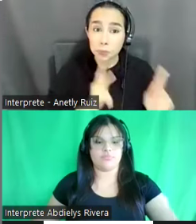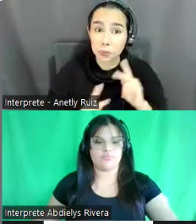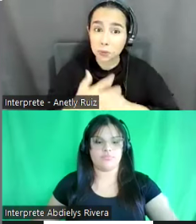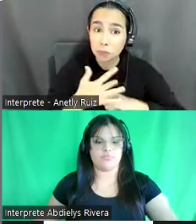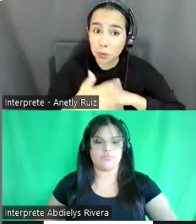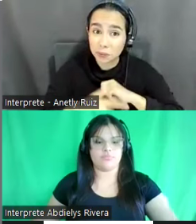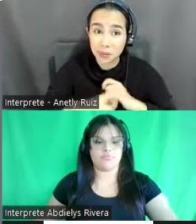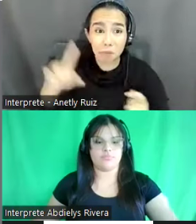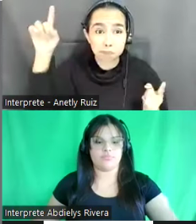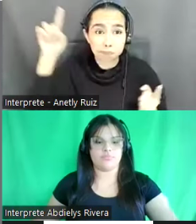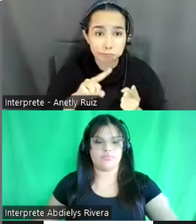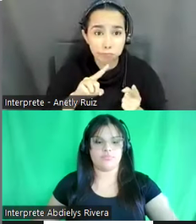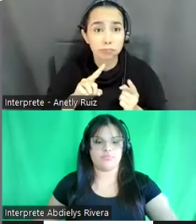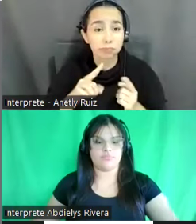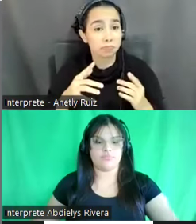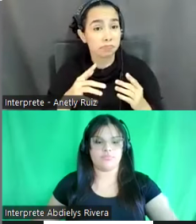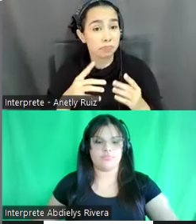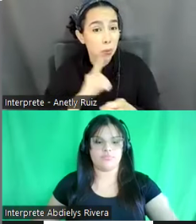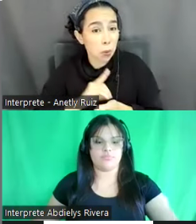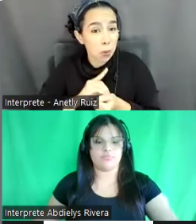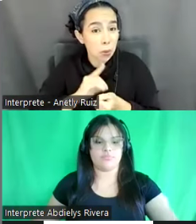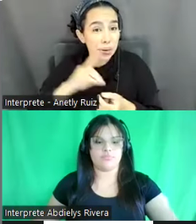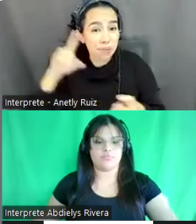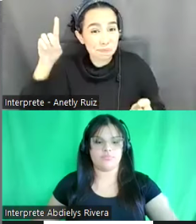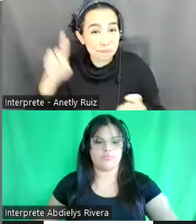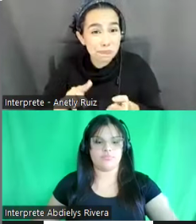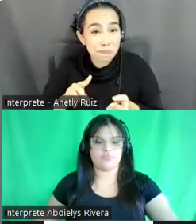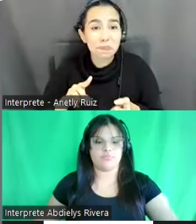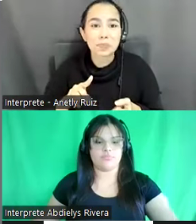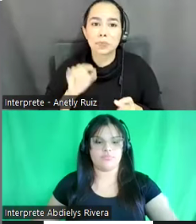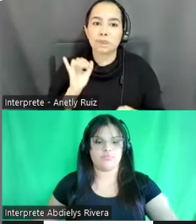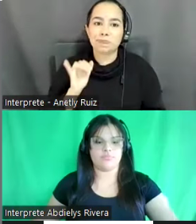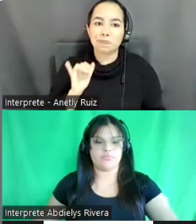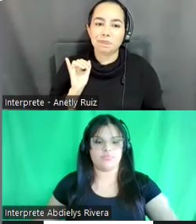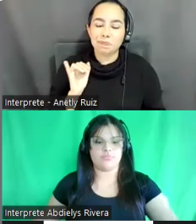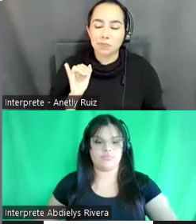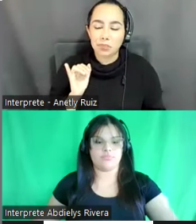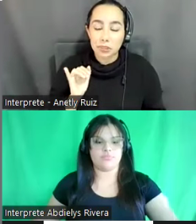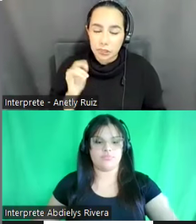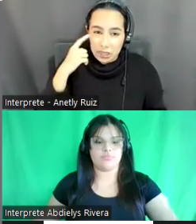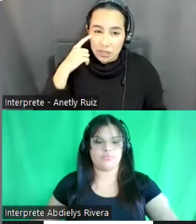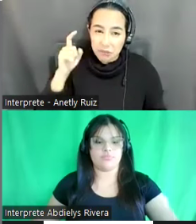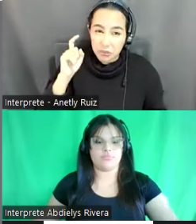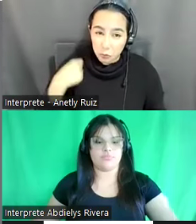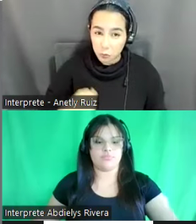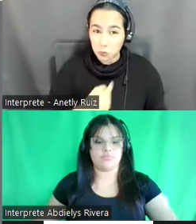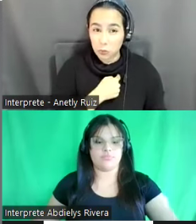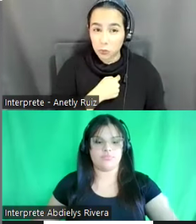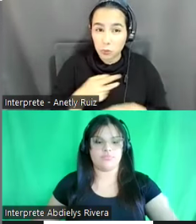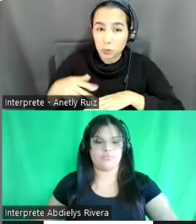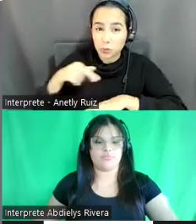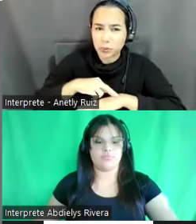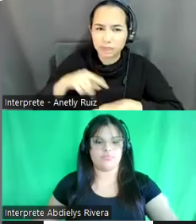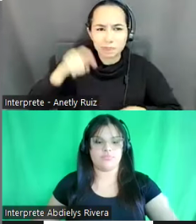profesionales de la salud. Así es que como país tenemos que empezar a ver cómo fomentamos que esas